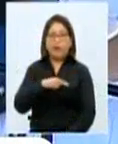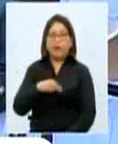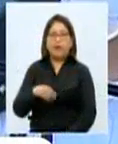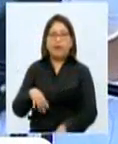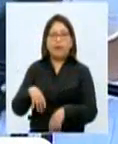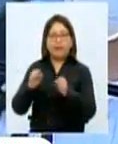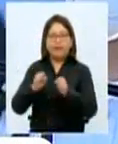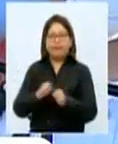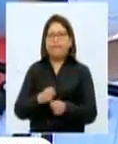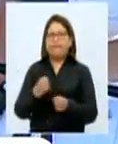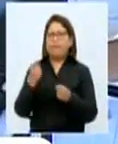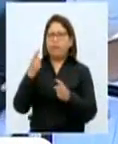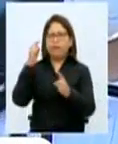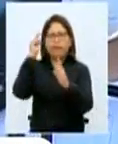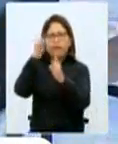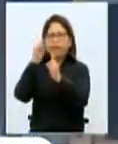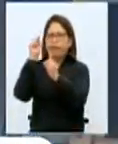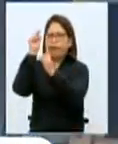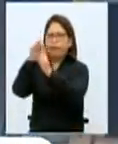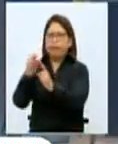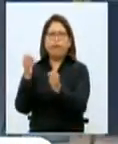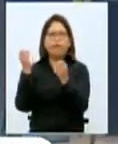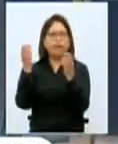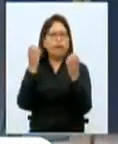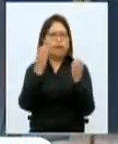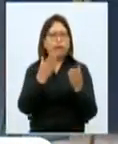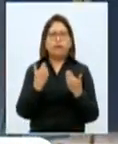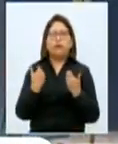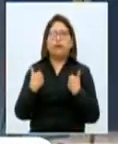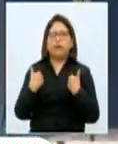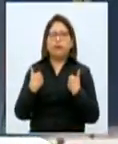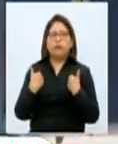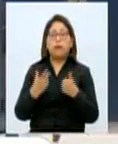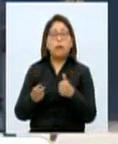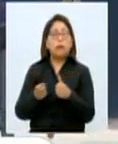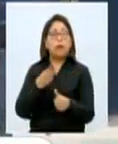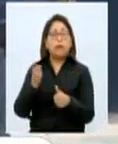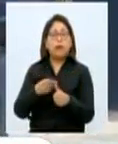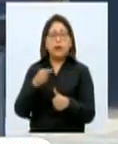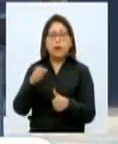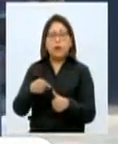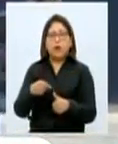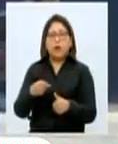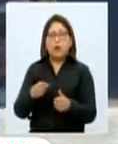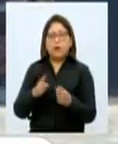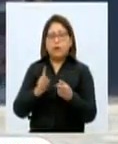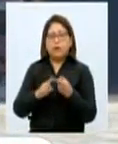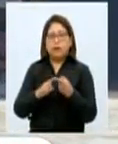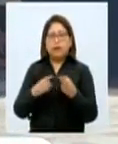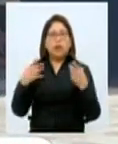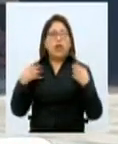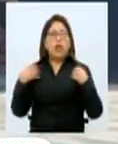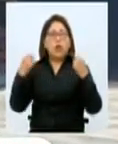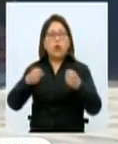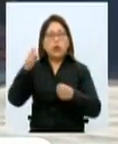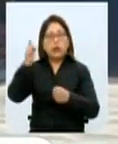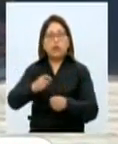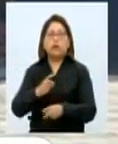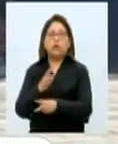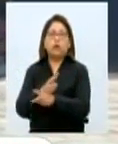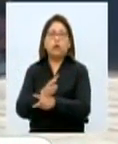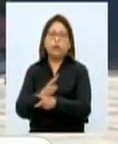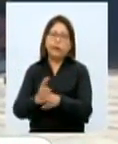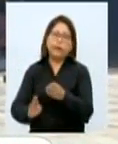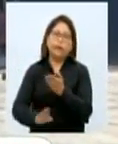propusimos varias metas. La primera de ellas era recuperar la salud para los